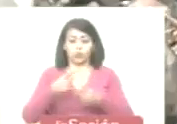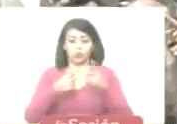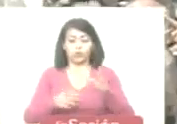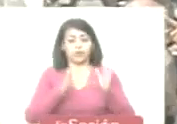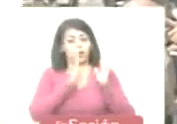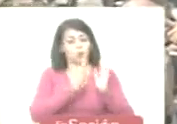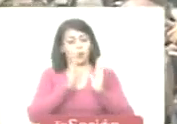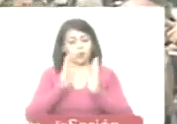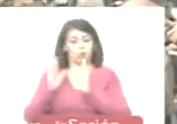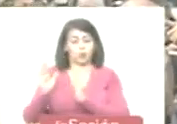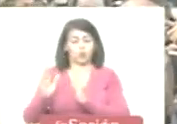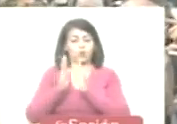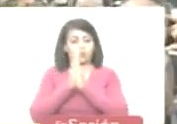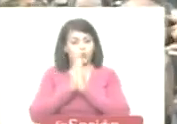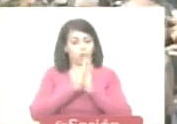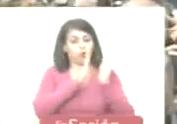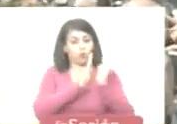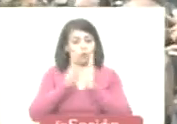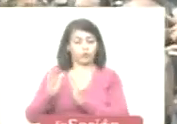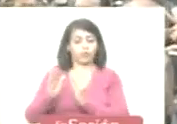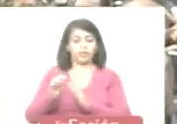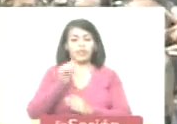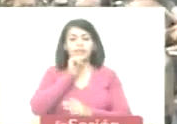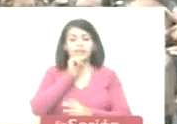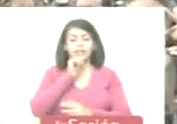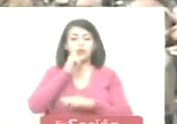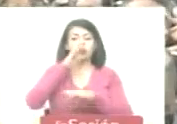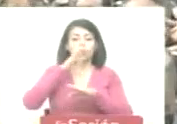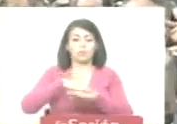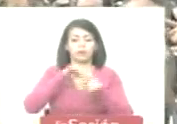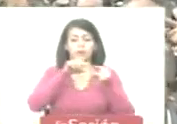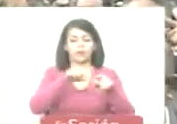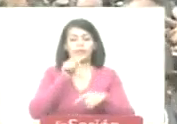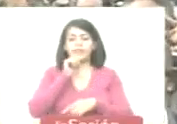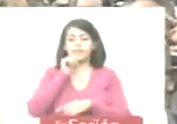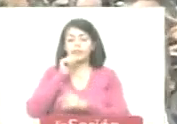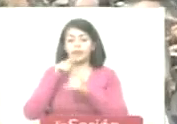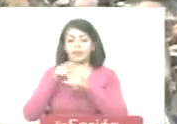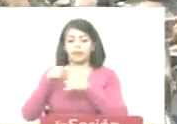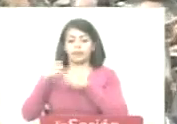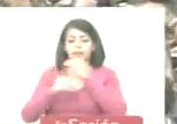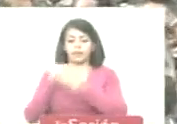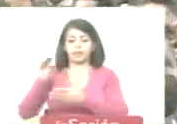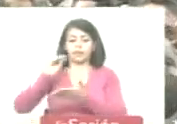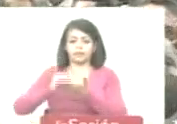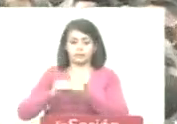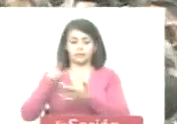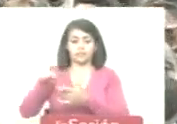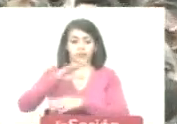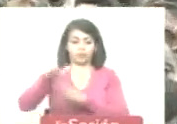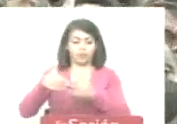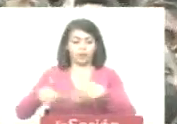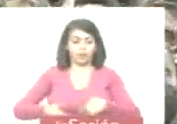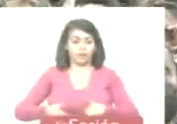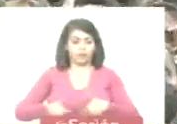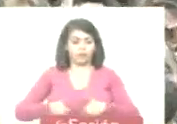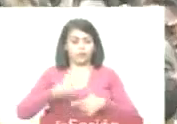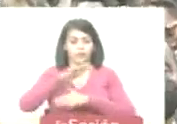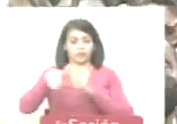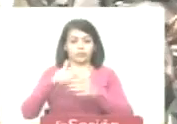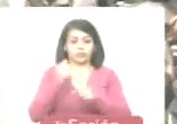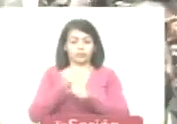orden. Pongamos las cosas en su orden. ¿Quiénes son los responsables de esto y quién ha rendido todo su esfuerzo y todo